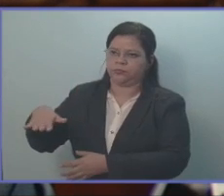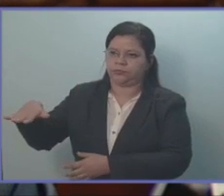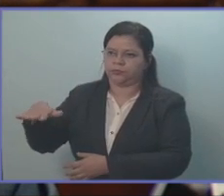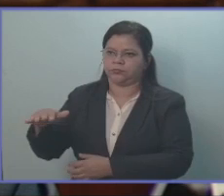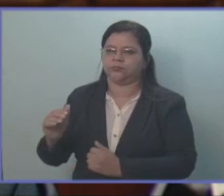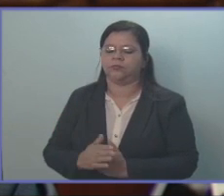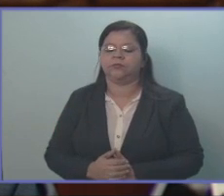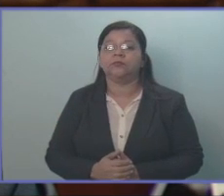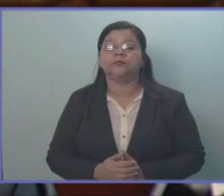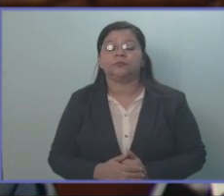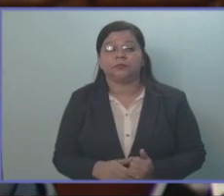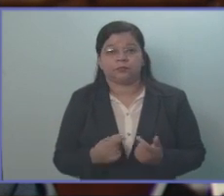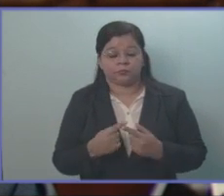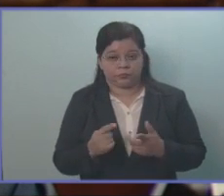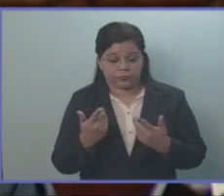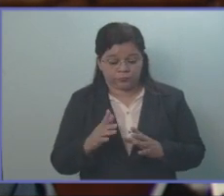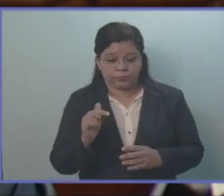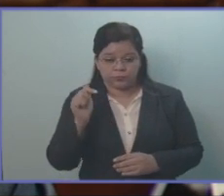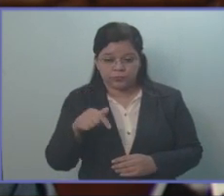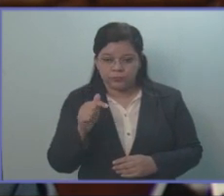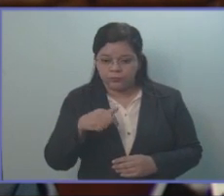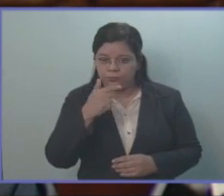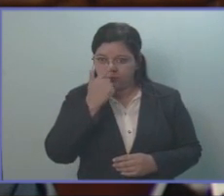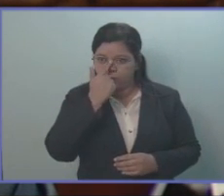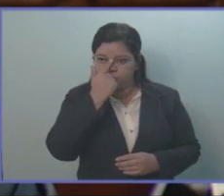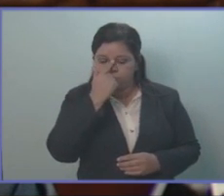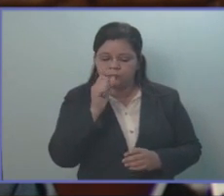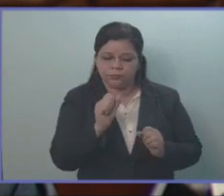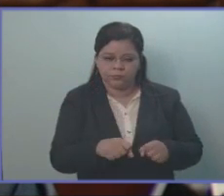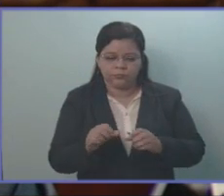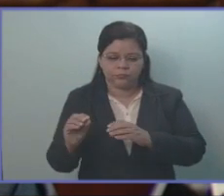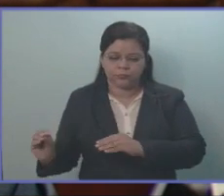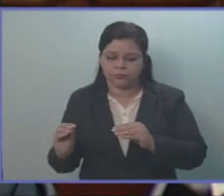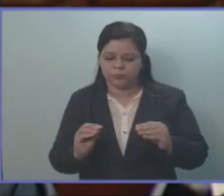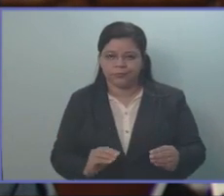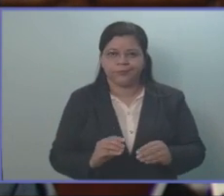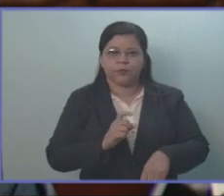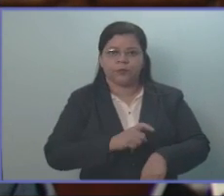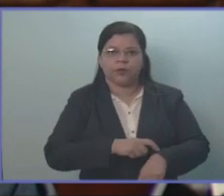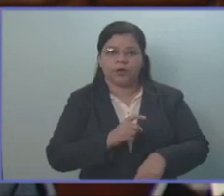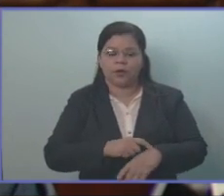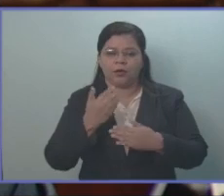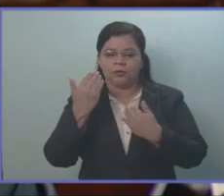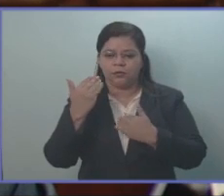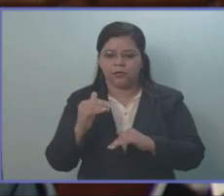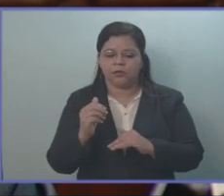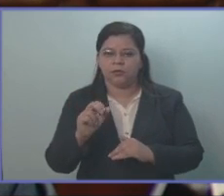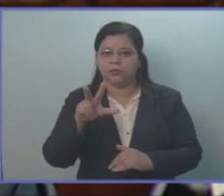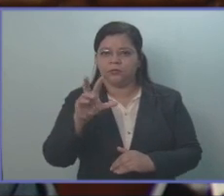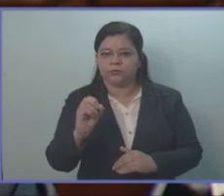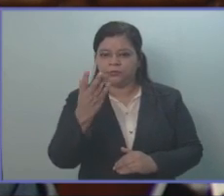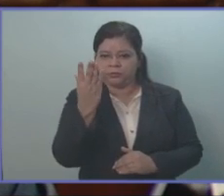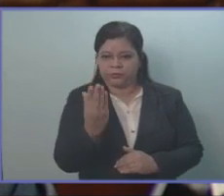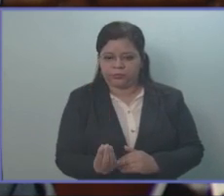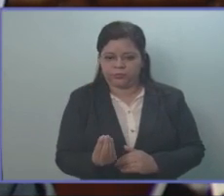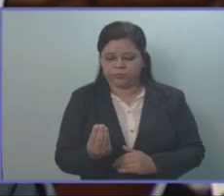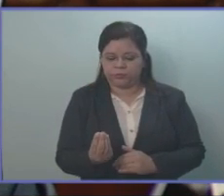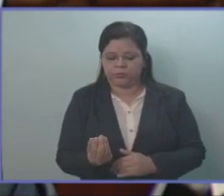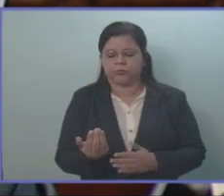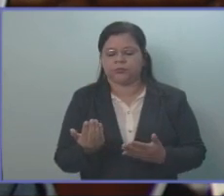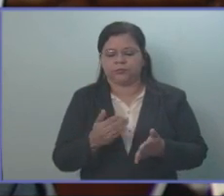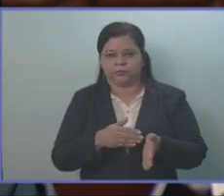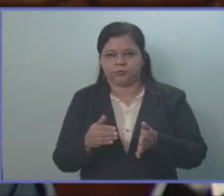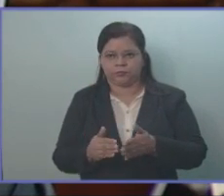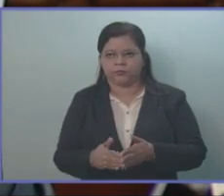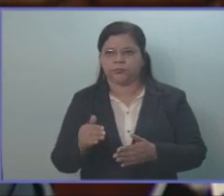existentes, lo que deberá ser implementado dentro del plazo máximo de 30 días contados a partir